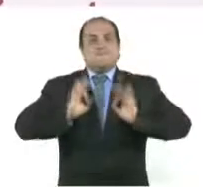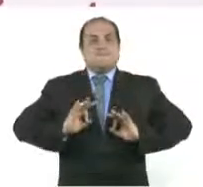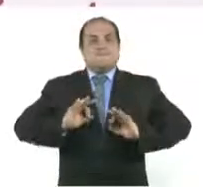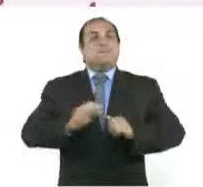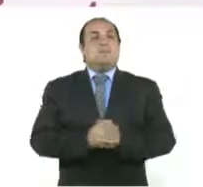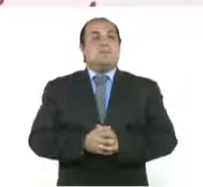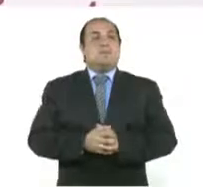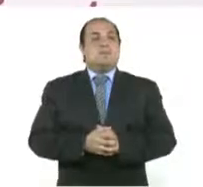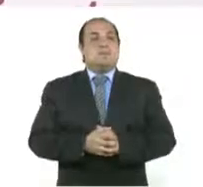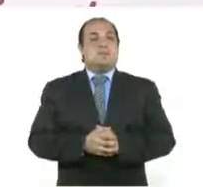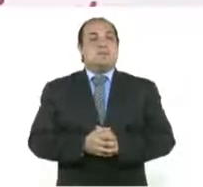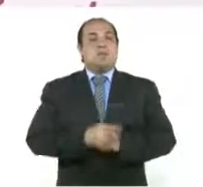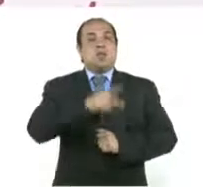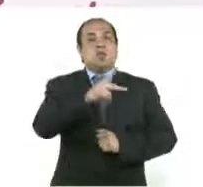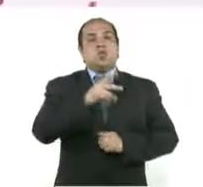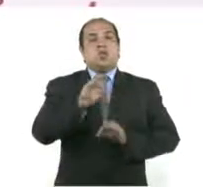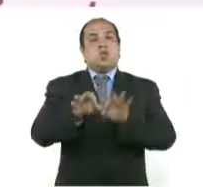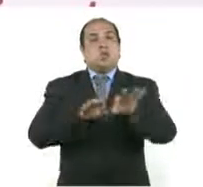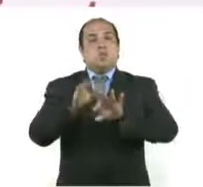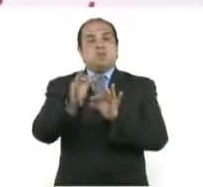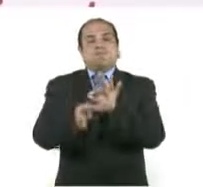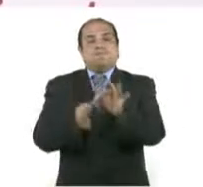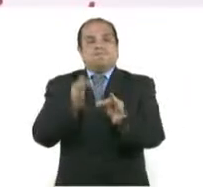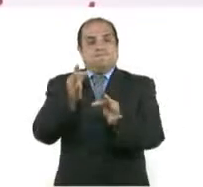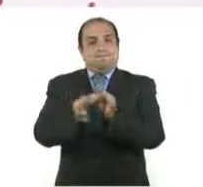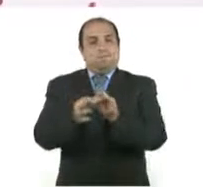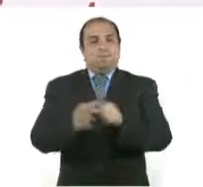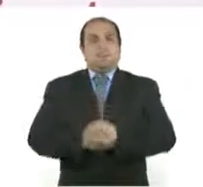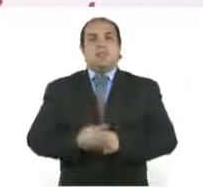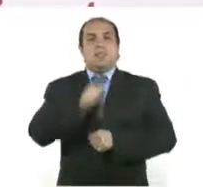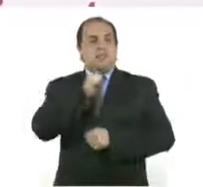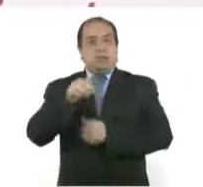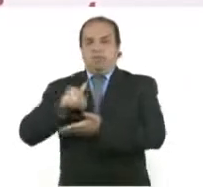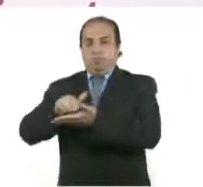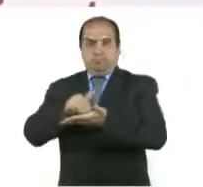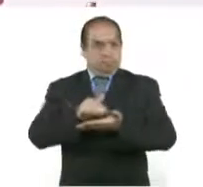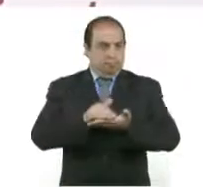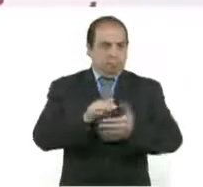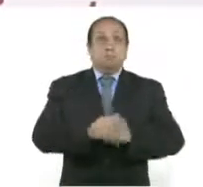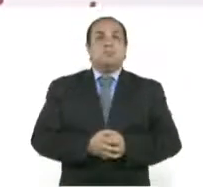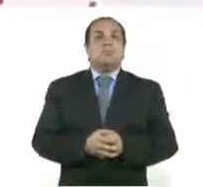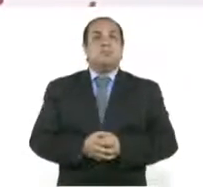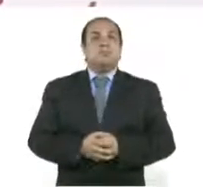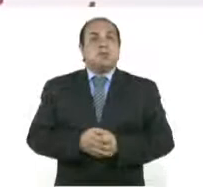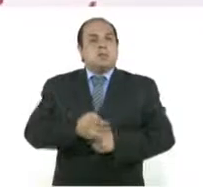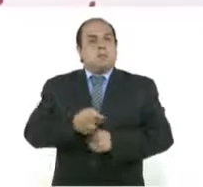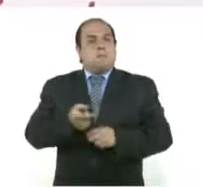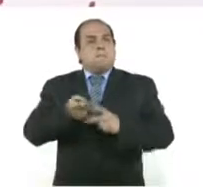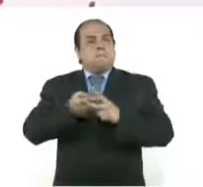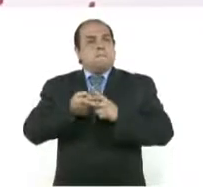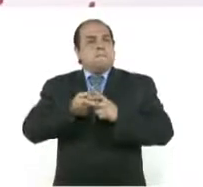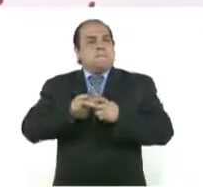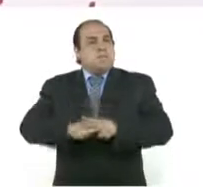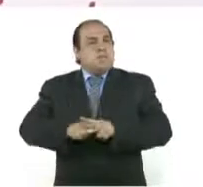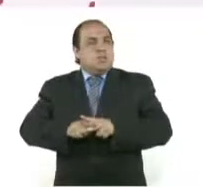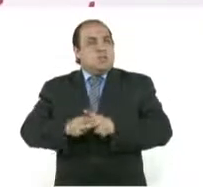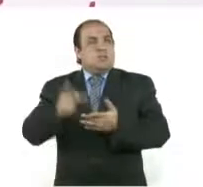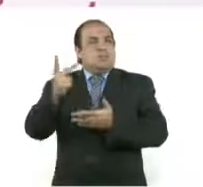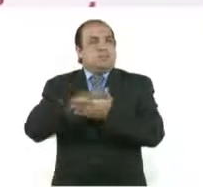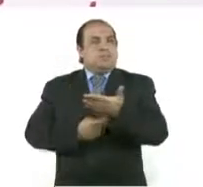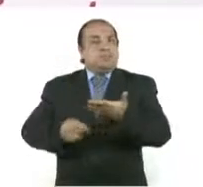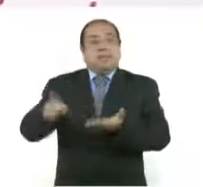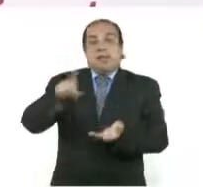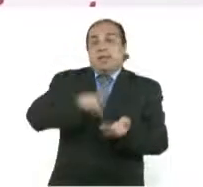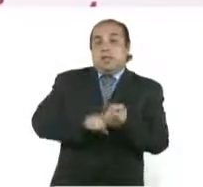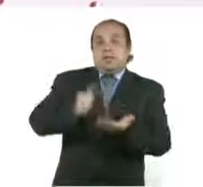cumplido sin excluir a nadie. Lo que empezó como un programa local, únicamente en la Ciudad de